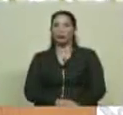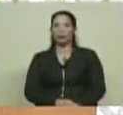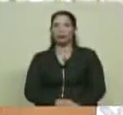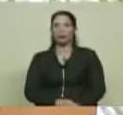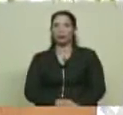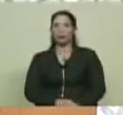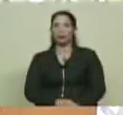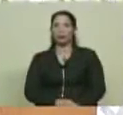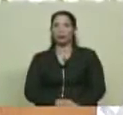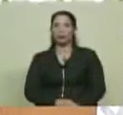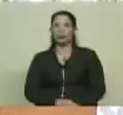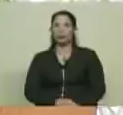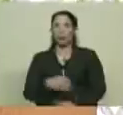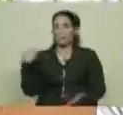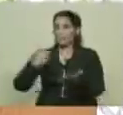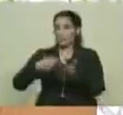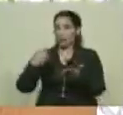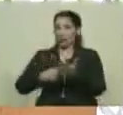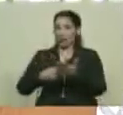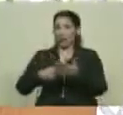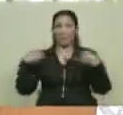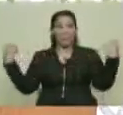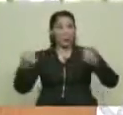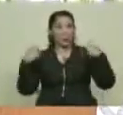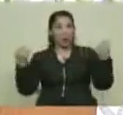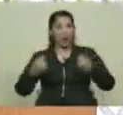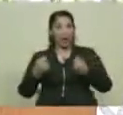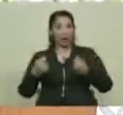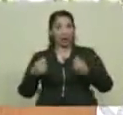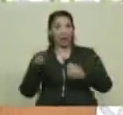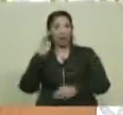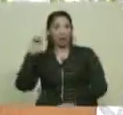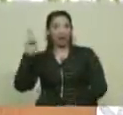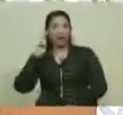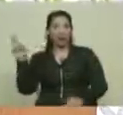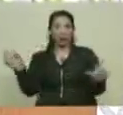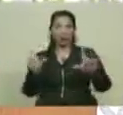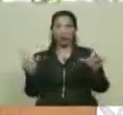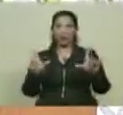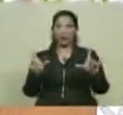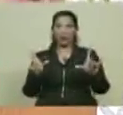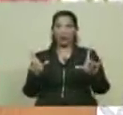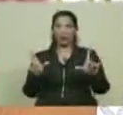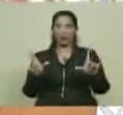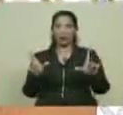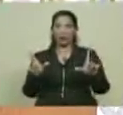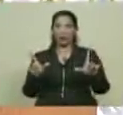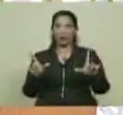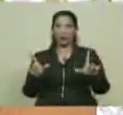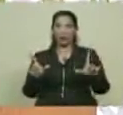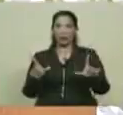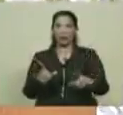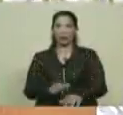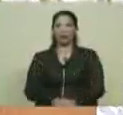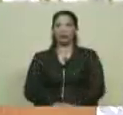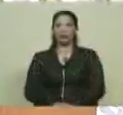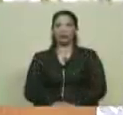Gastaban más en propaganda de radio y televisión que en el método. ACUDE, te estamos esperando. ¿No decía